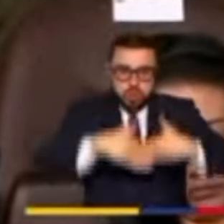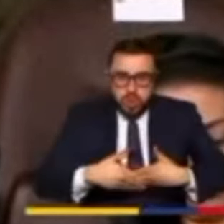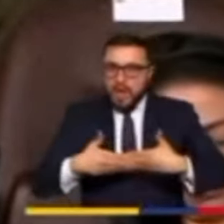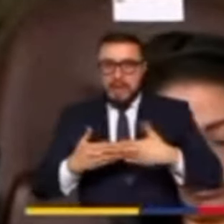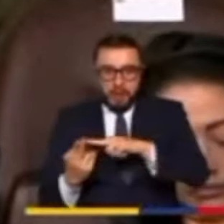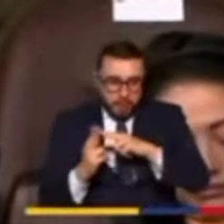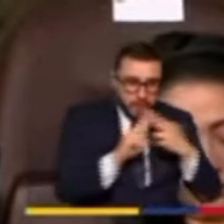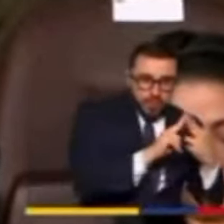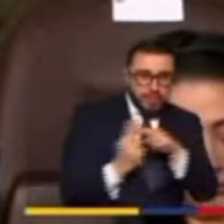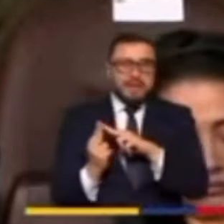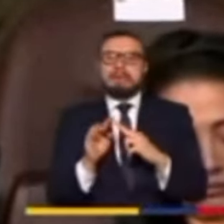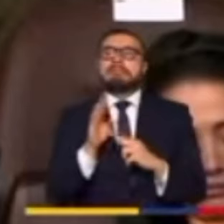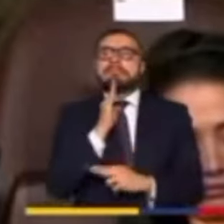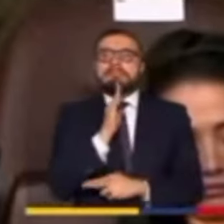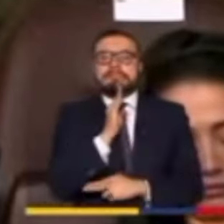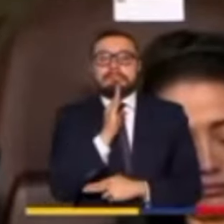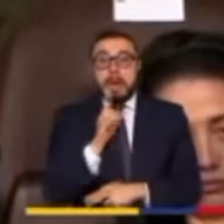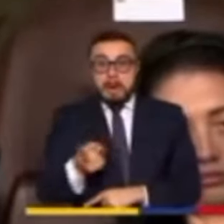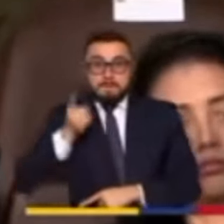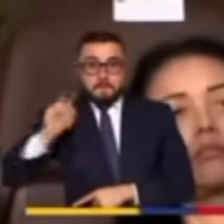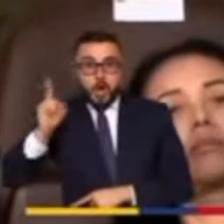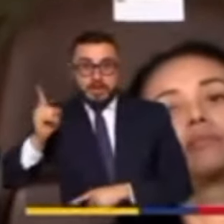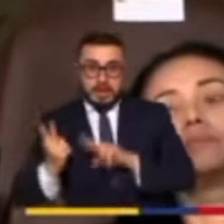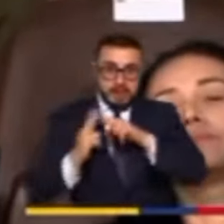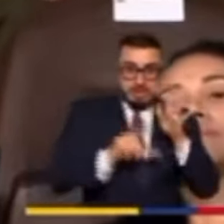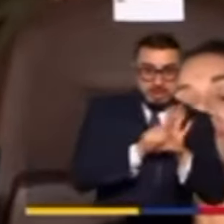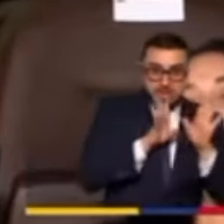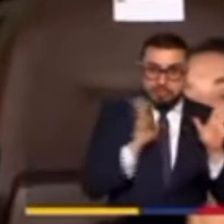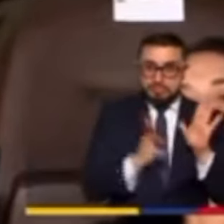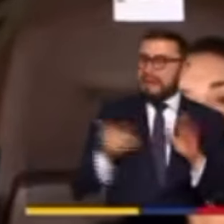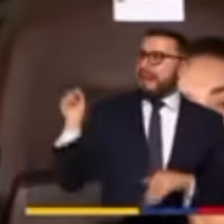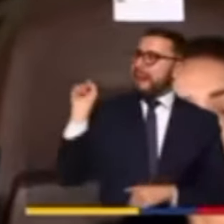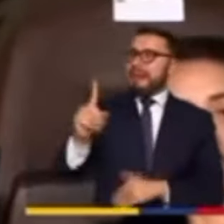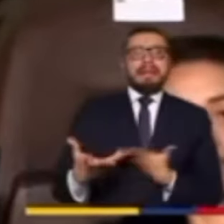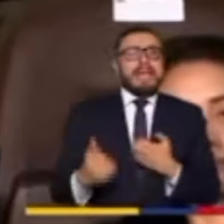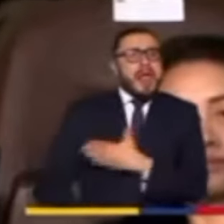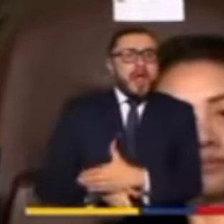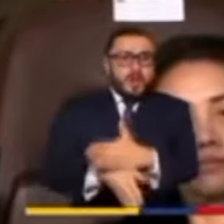relación incestuosa entre política y crimen.